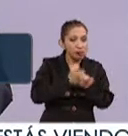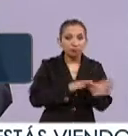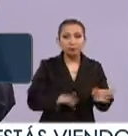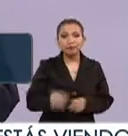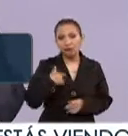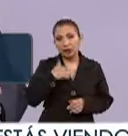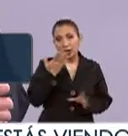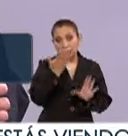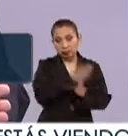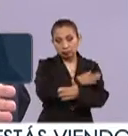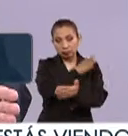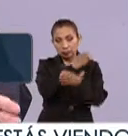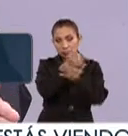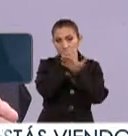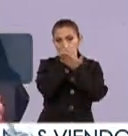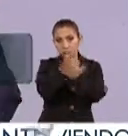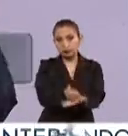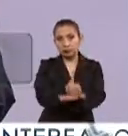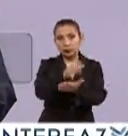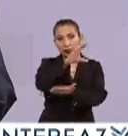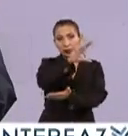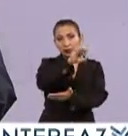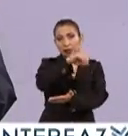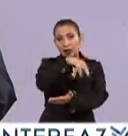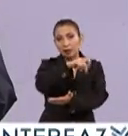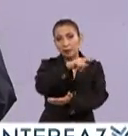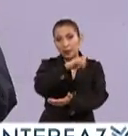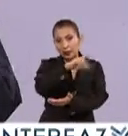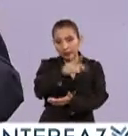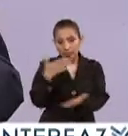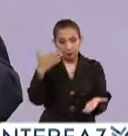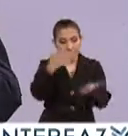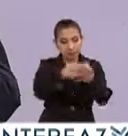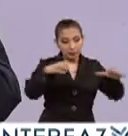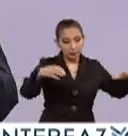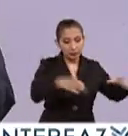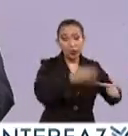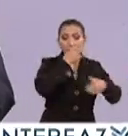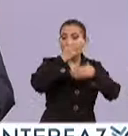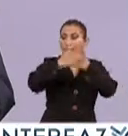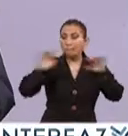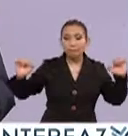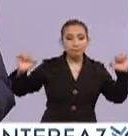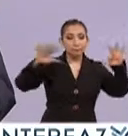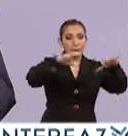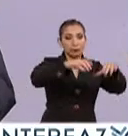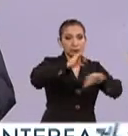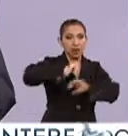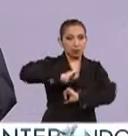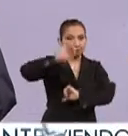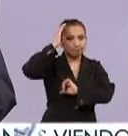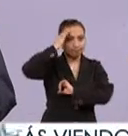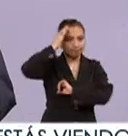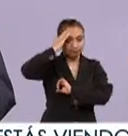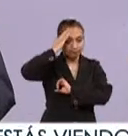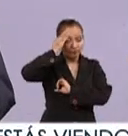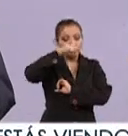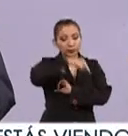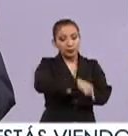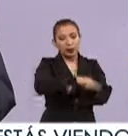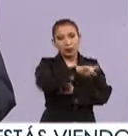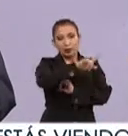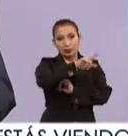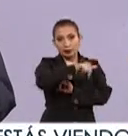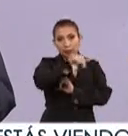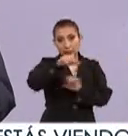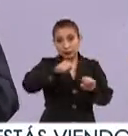obviamente tenemos que asistir al Senapred, que es donde se convoca el principal puesto de mando. Pero también, por ejemplo,